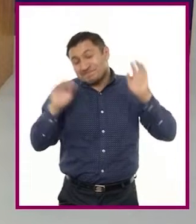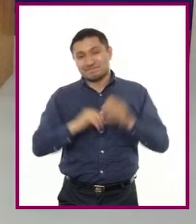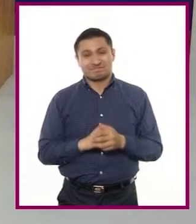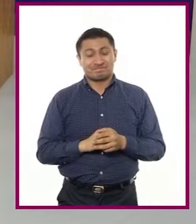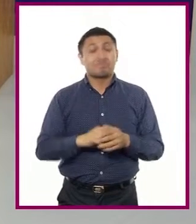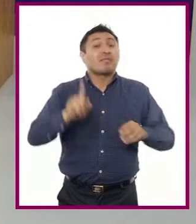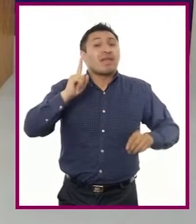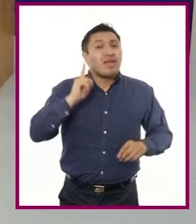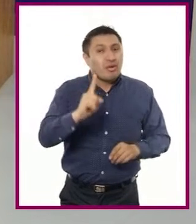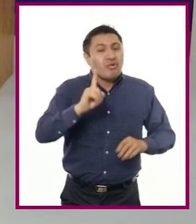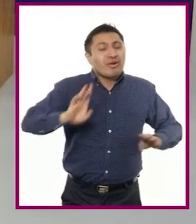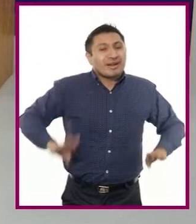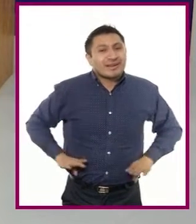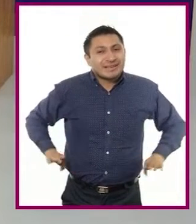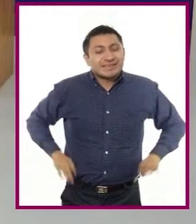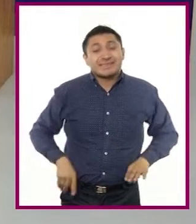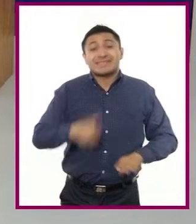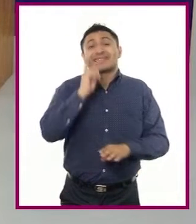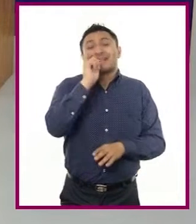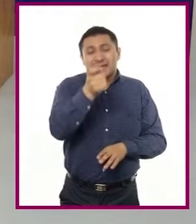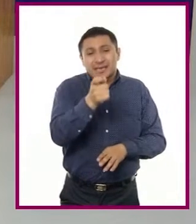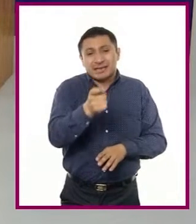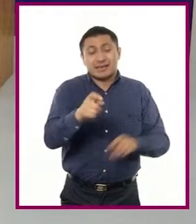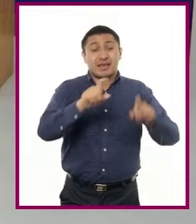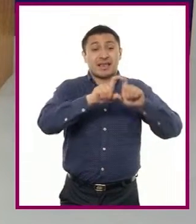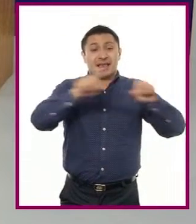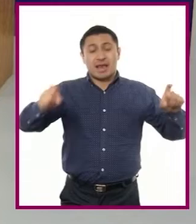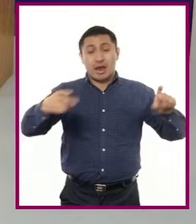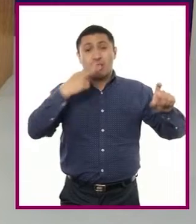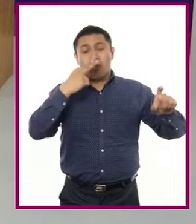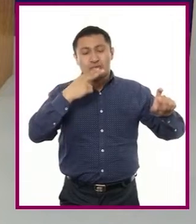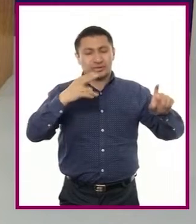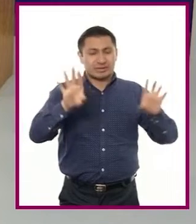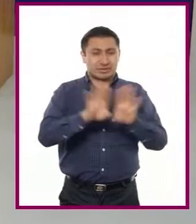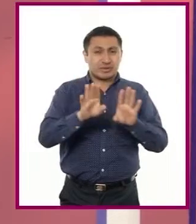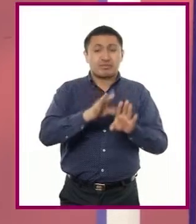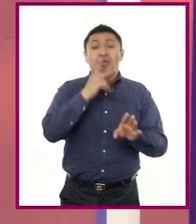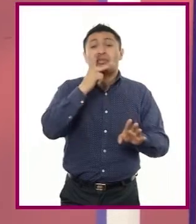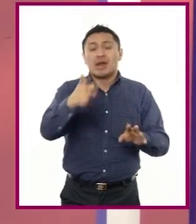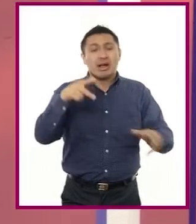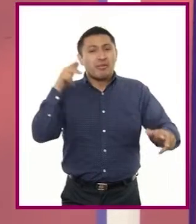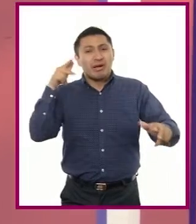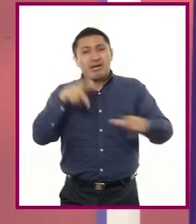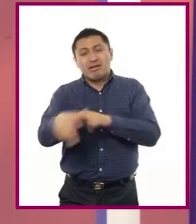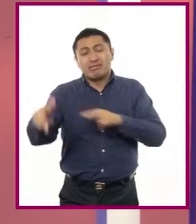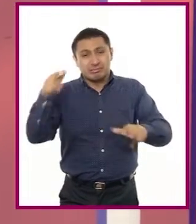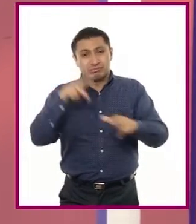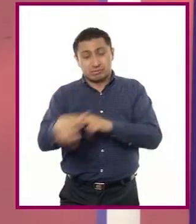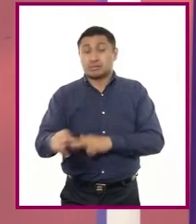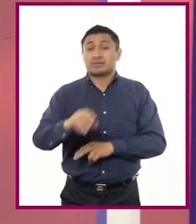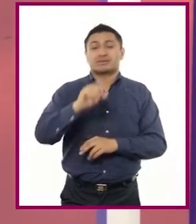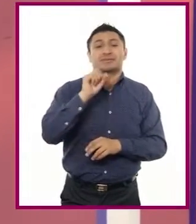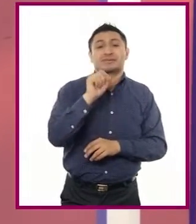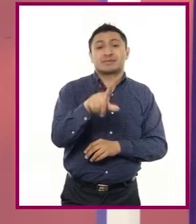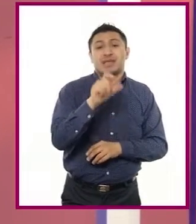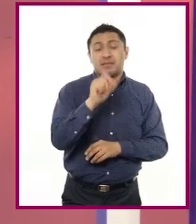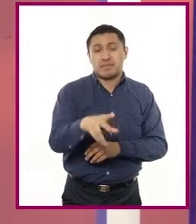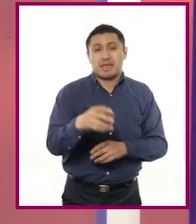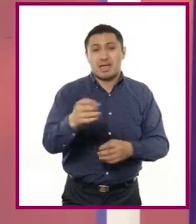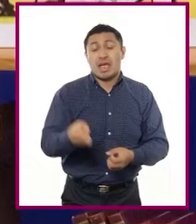sus características es el empleo de frases incompletas. Otra, el empleo de